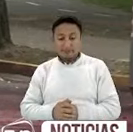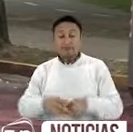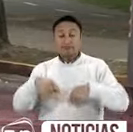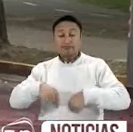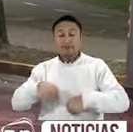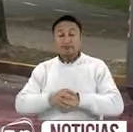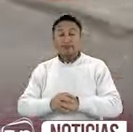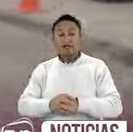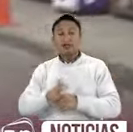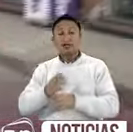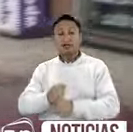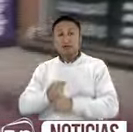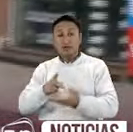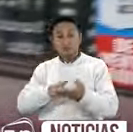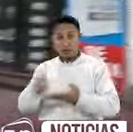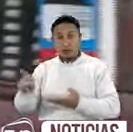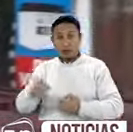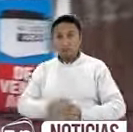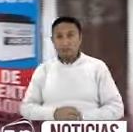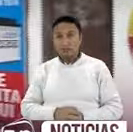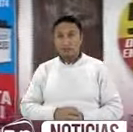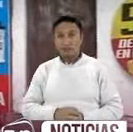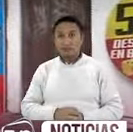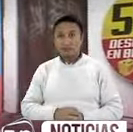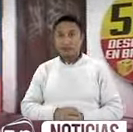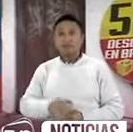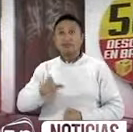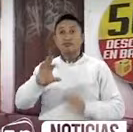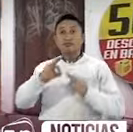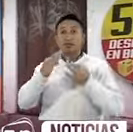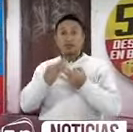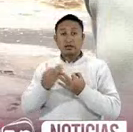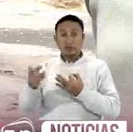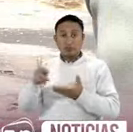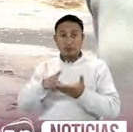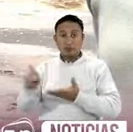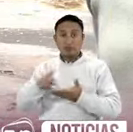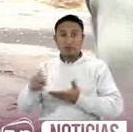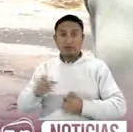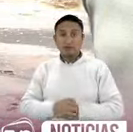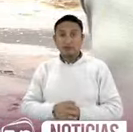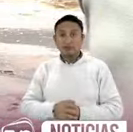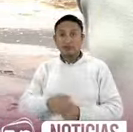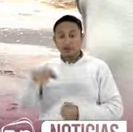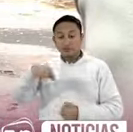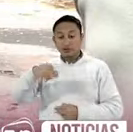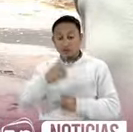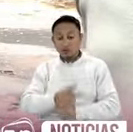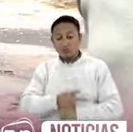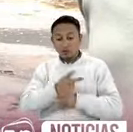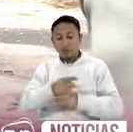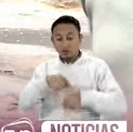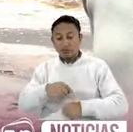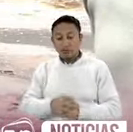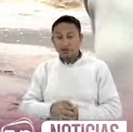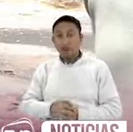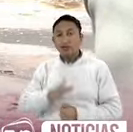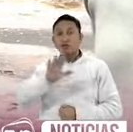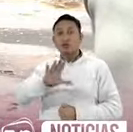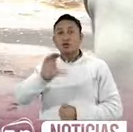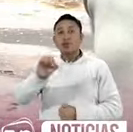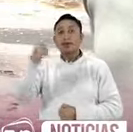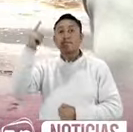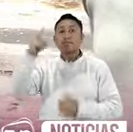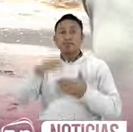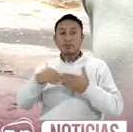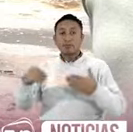pólizas de seguro se puedan activar e indemnizar a las familias afectadas. Aquí se está protegiendo una póliza de 50 millones